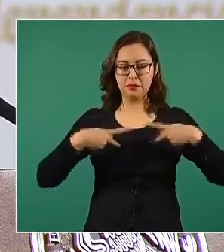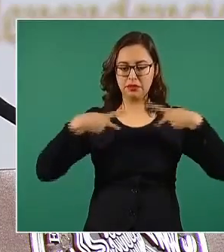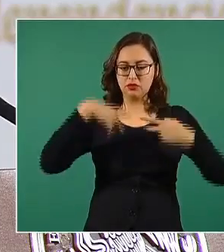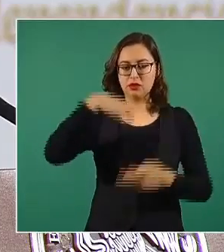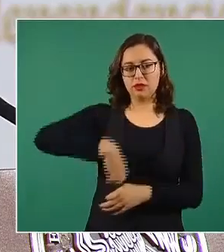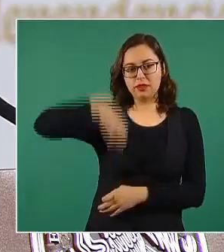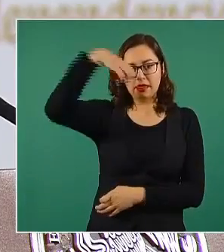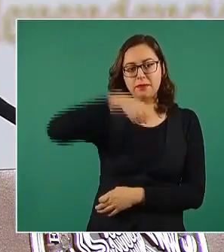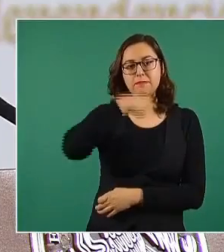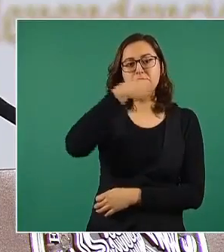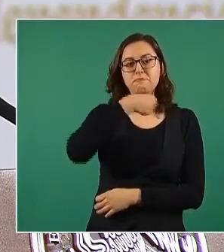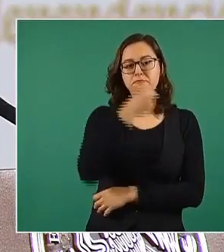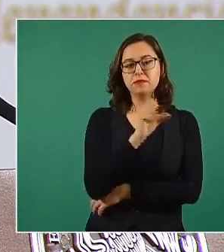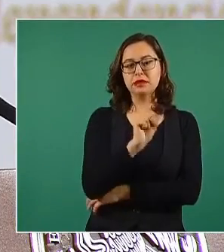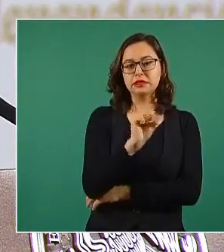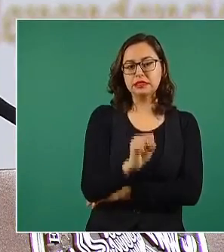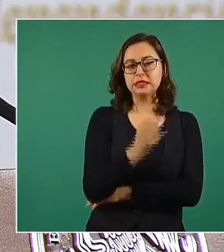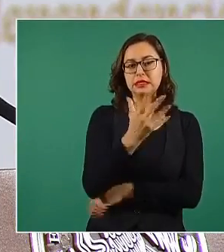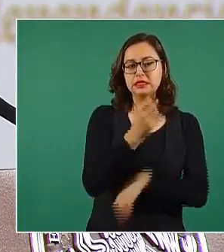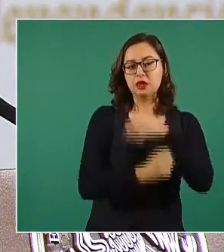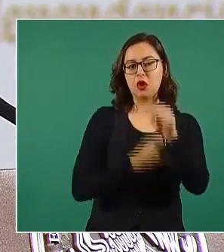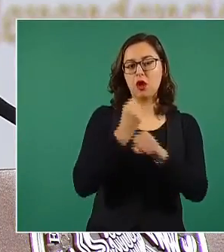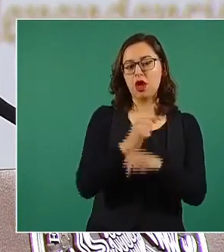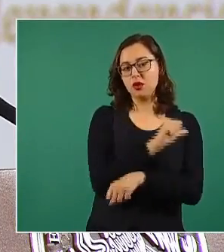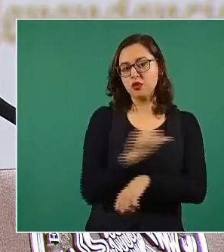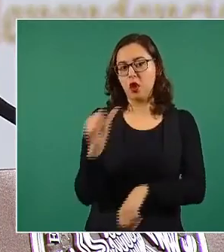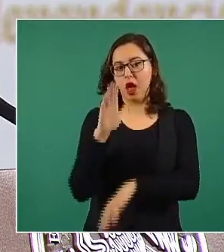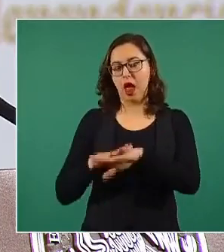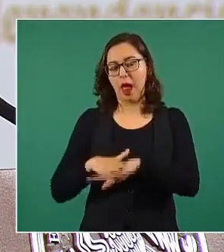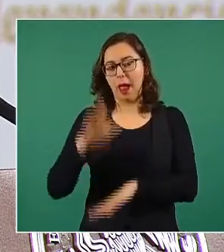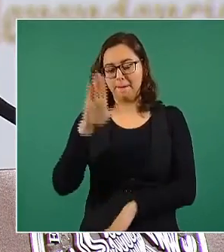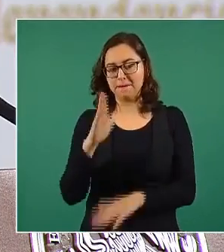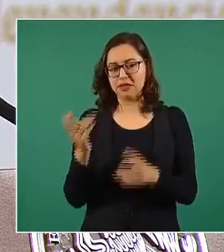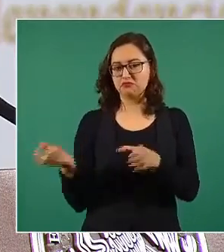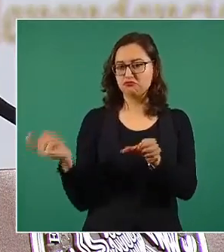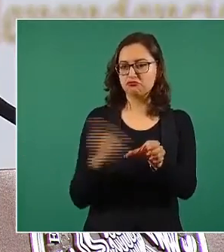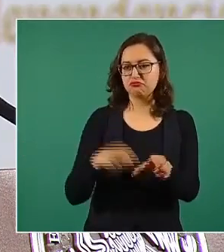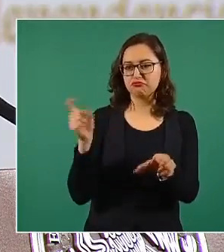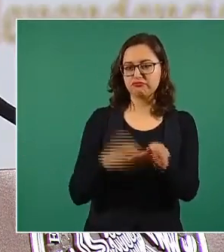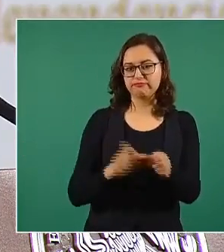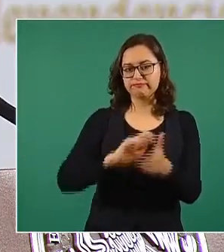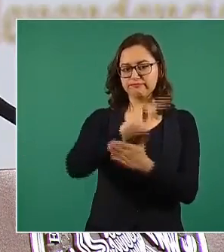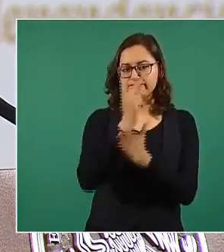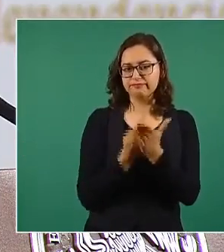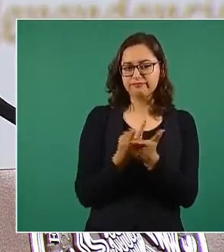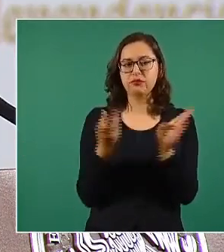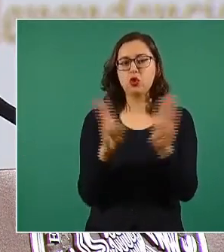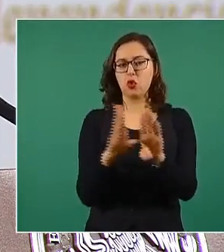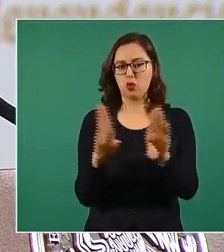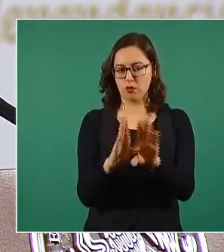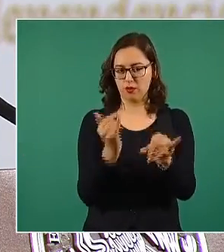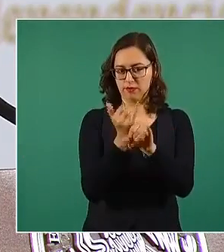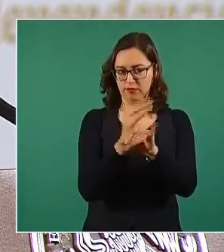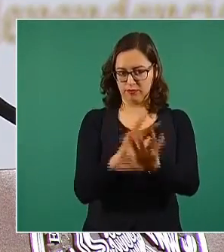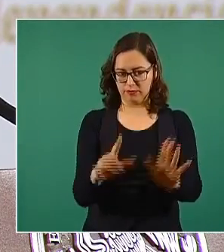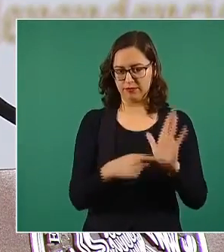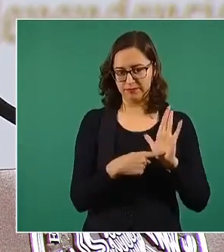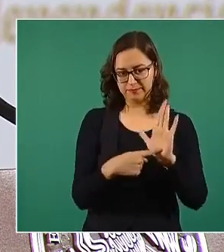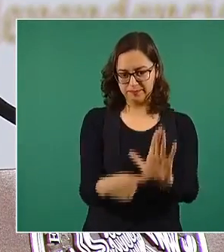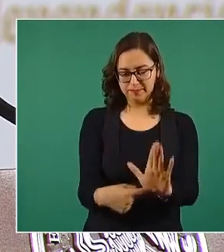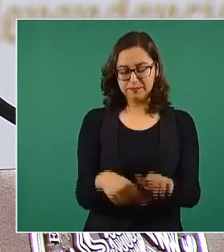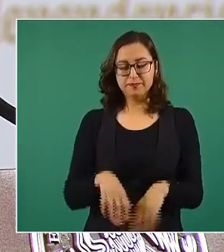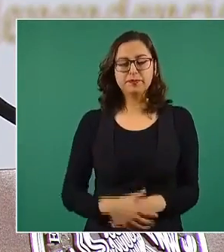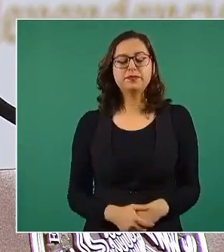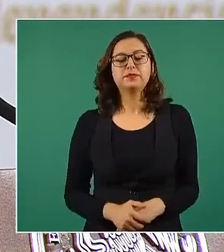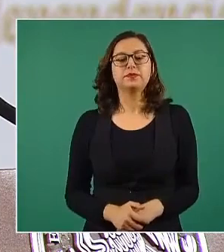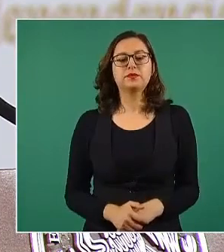65 años en adelante y vamos a iniciar. Muchas gracias. Como sabemos, esta pensión ya